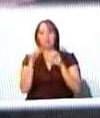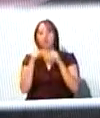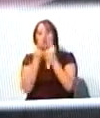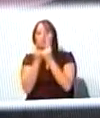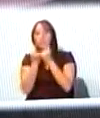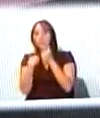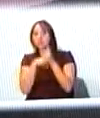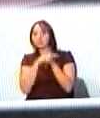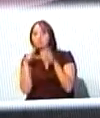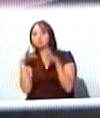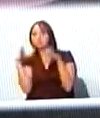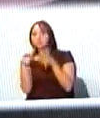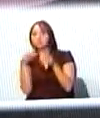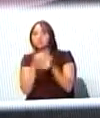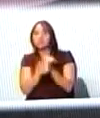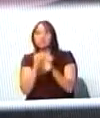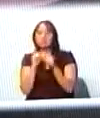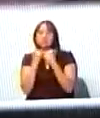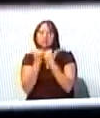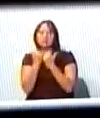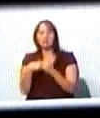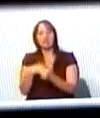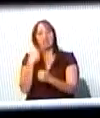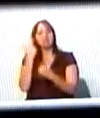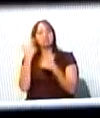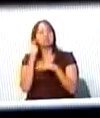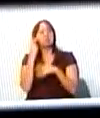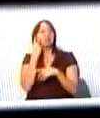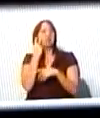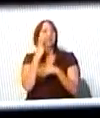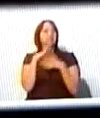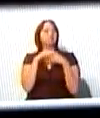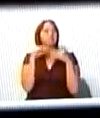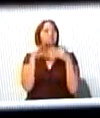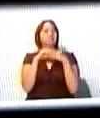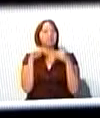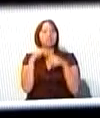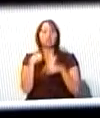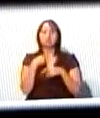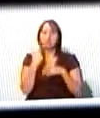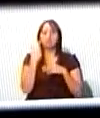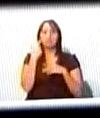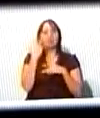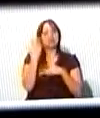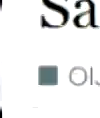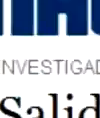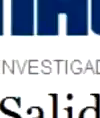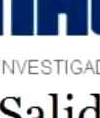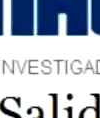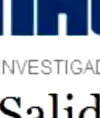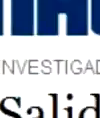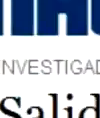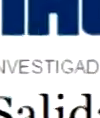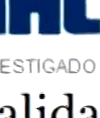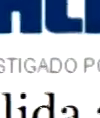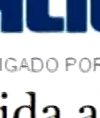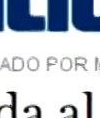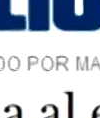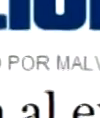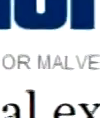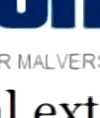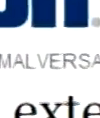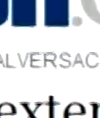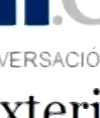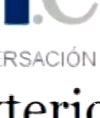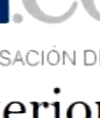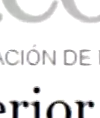nosotros, en la asociación de alcaldes, ya lo habíamos comentado, y precisamente yo para esos días estaba en El Salvador con un grupo